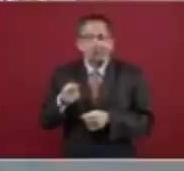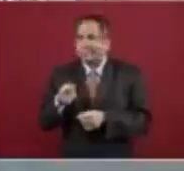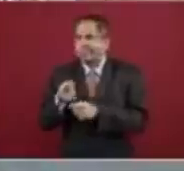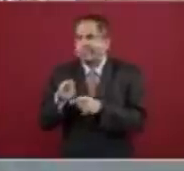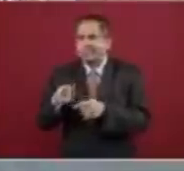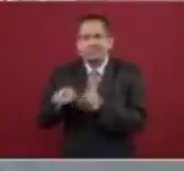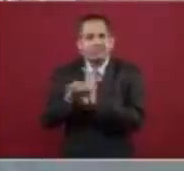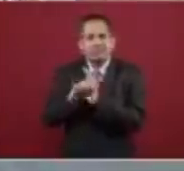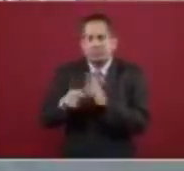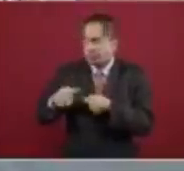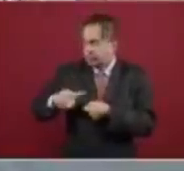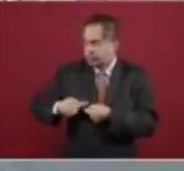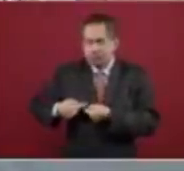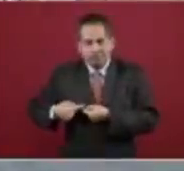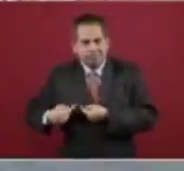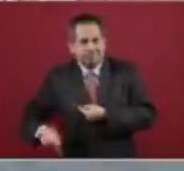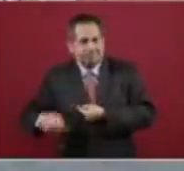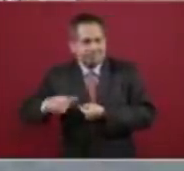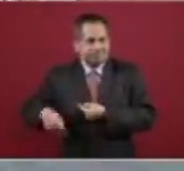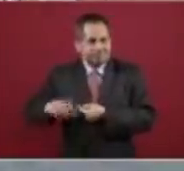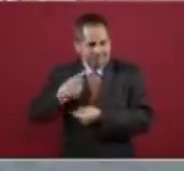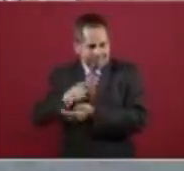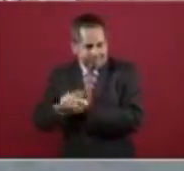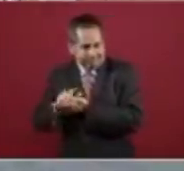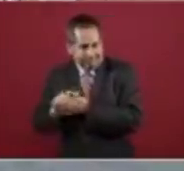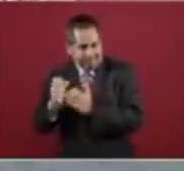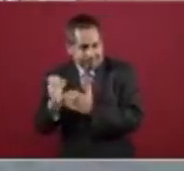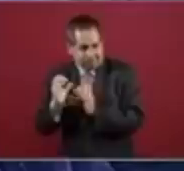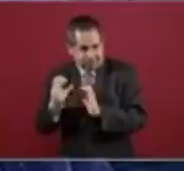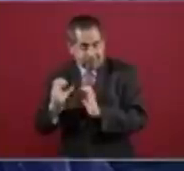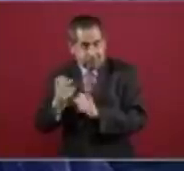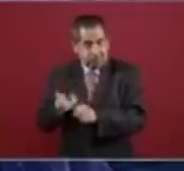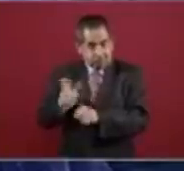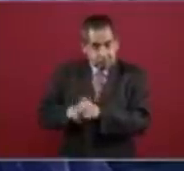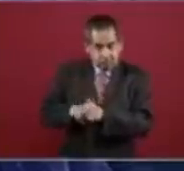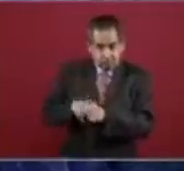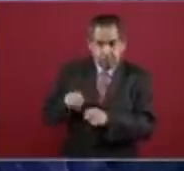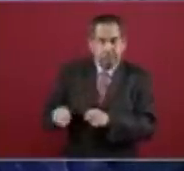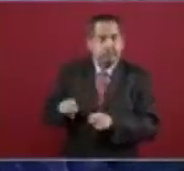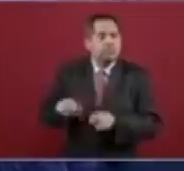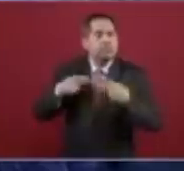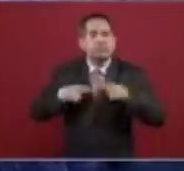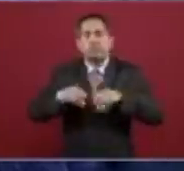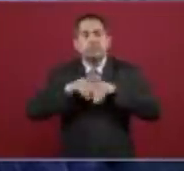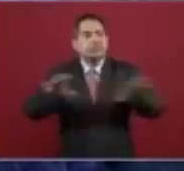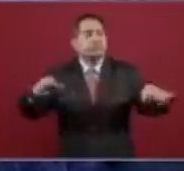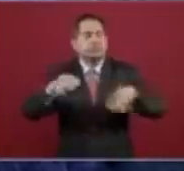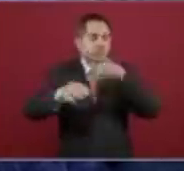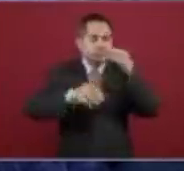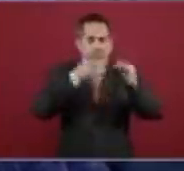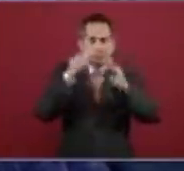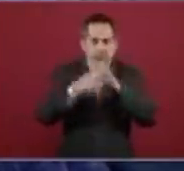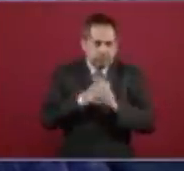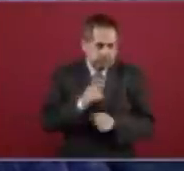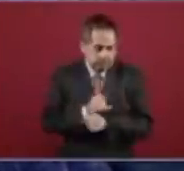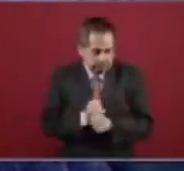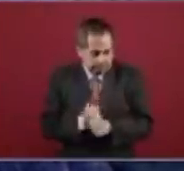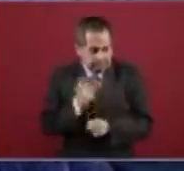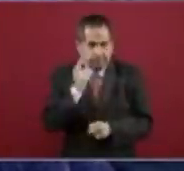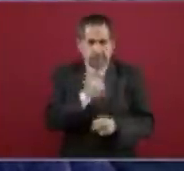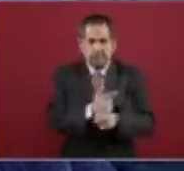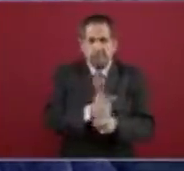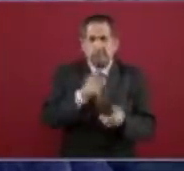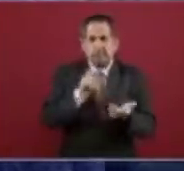de máquinas, medicamento y material de curación, los usuarios hicieron público a los medios. En la investigación, los